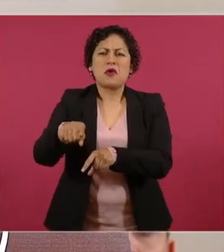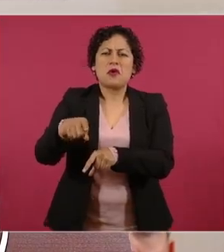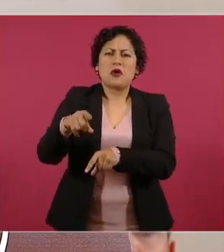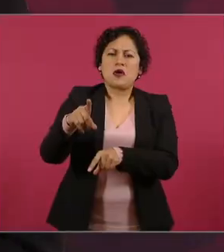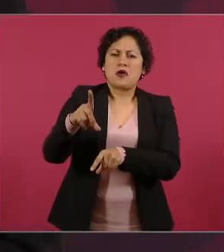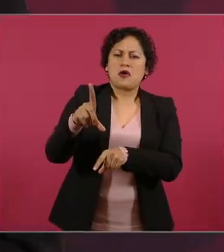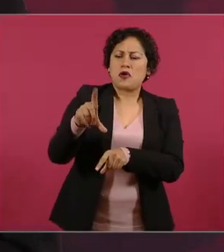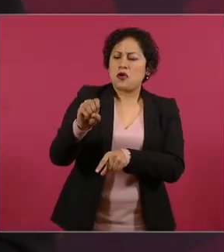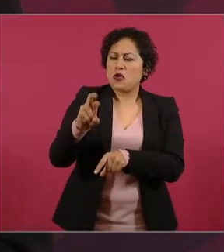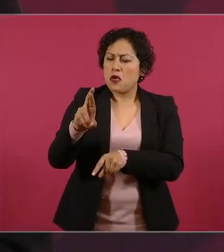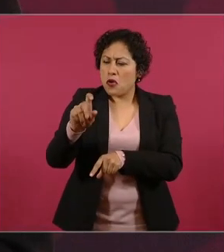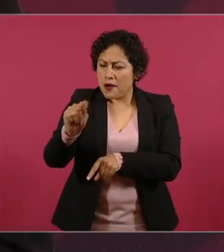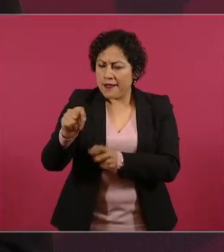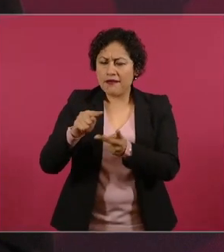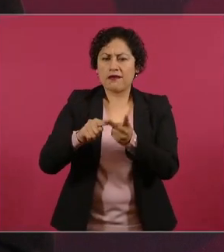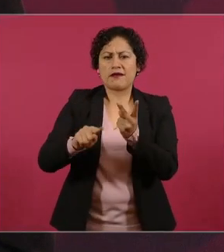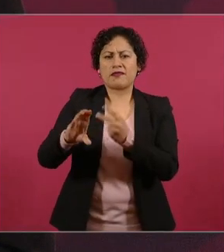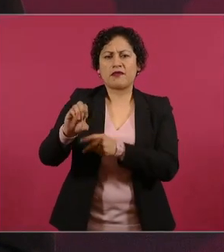son los mismos,